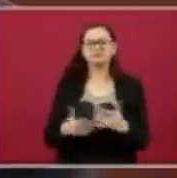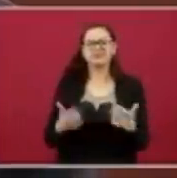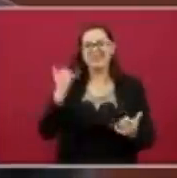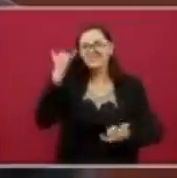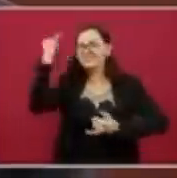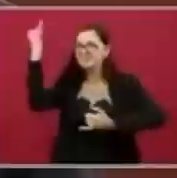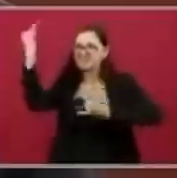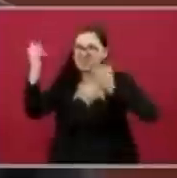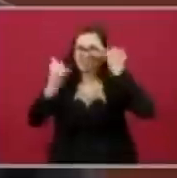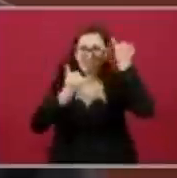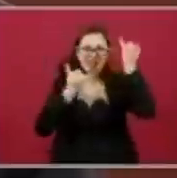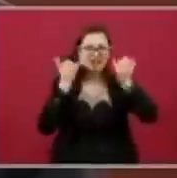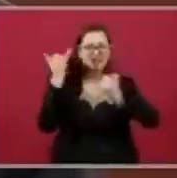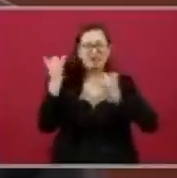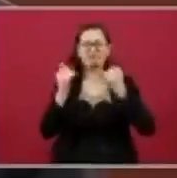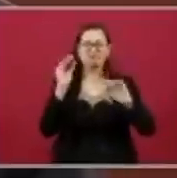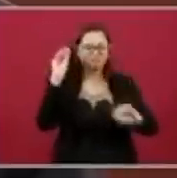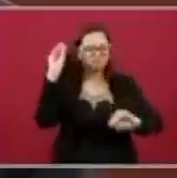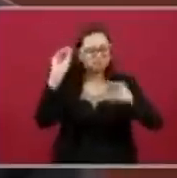creativa, ¿sí?